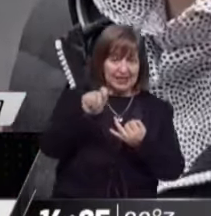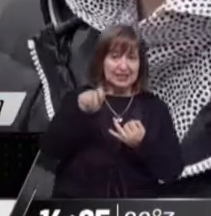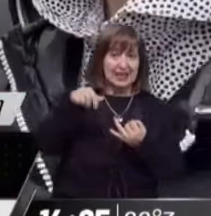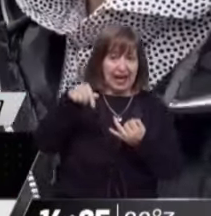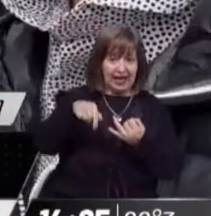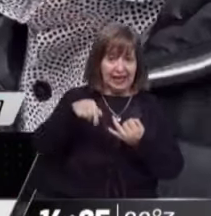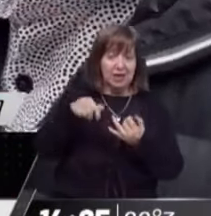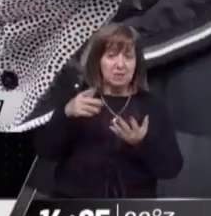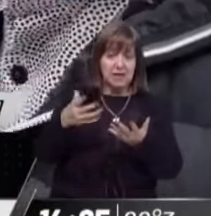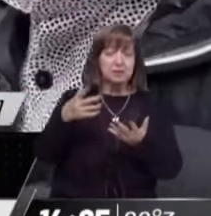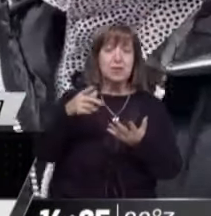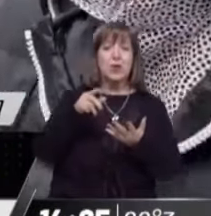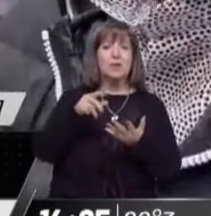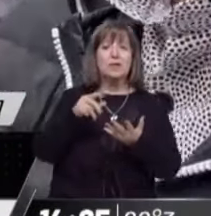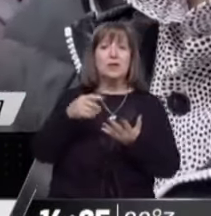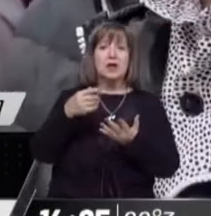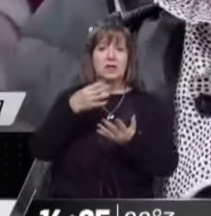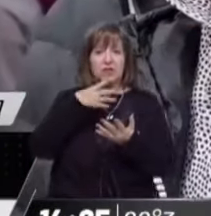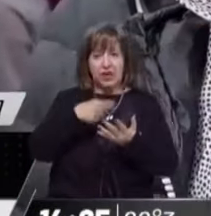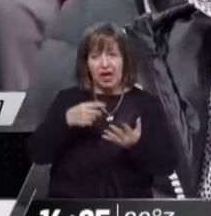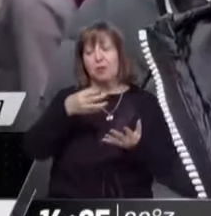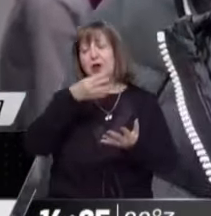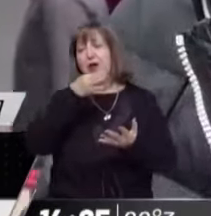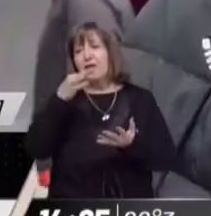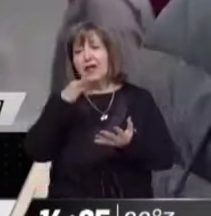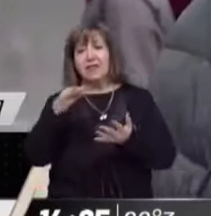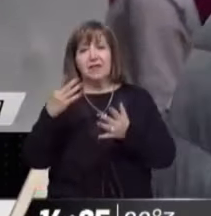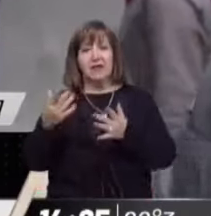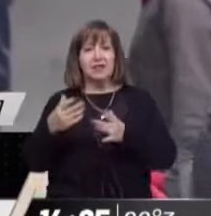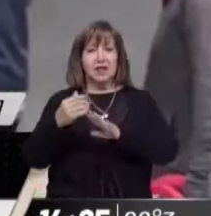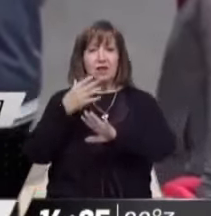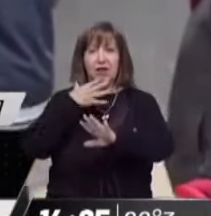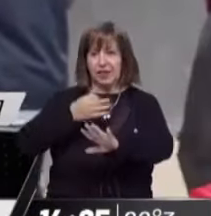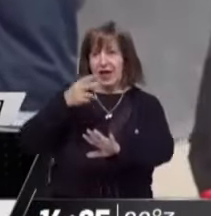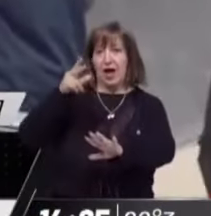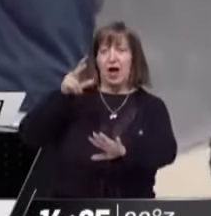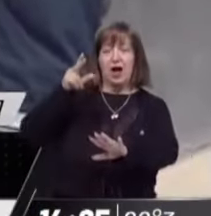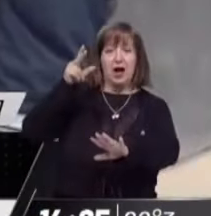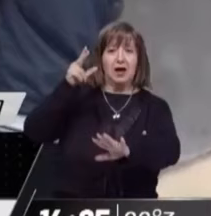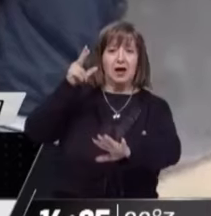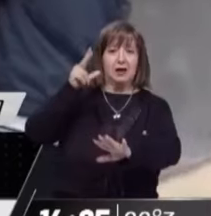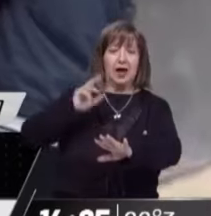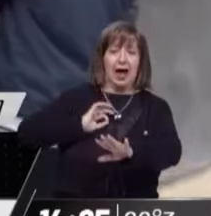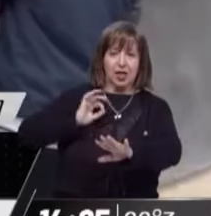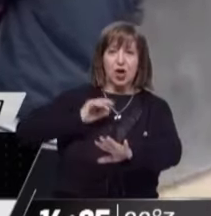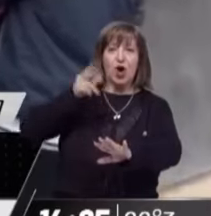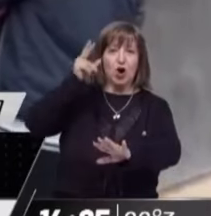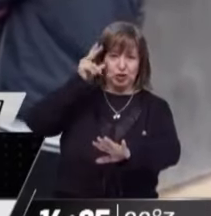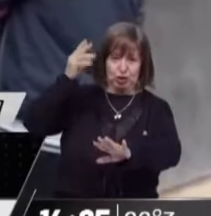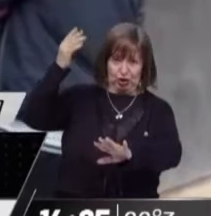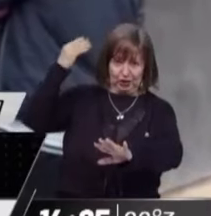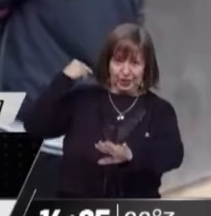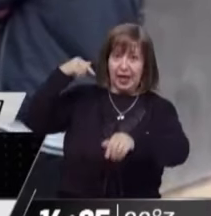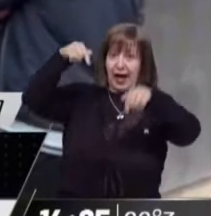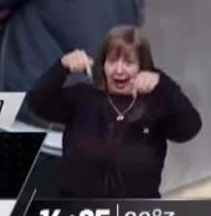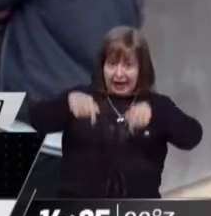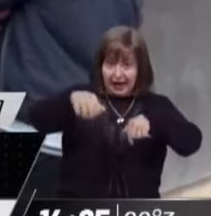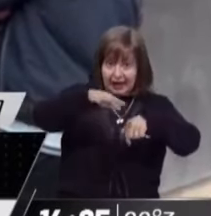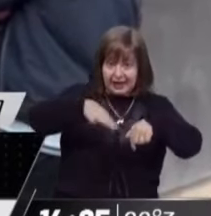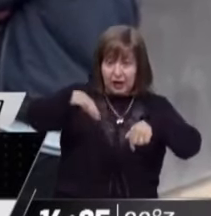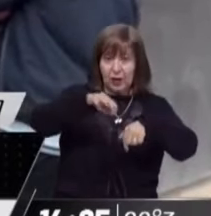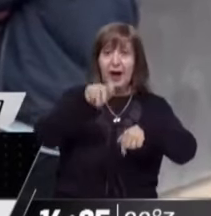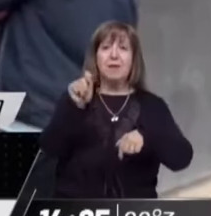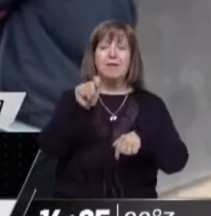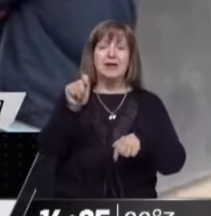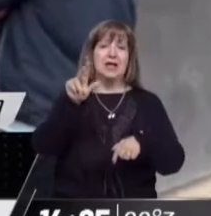y después la venden en otro lado. Sí, la verdad que en estos 8 años realmente de actividad que hemos llevado, nos hemos encontrado con